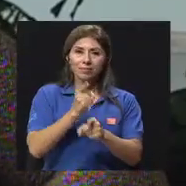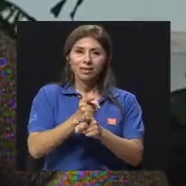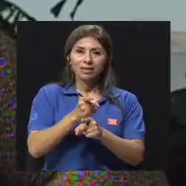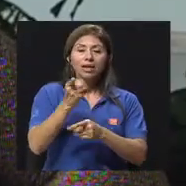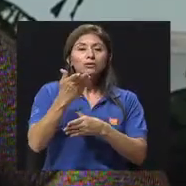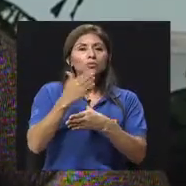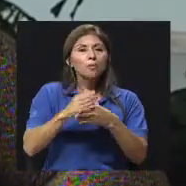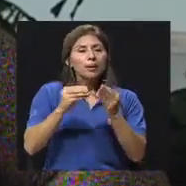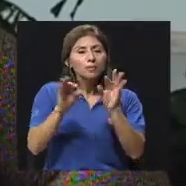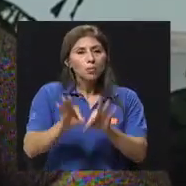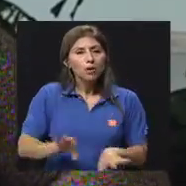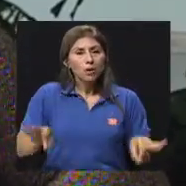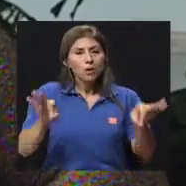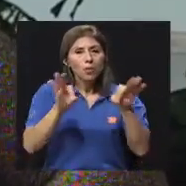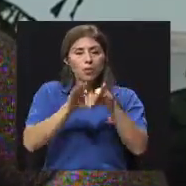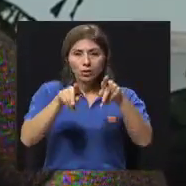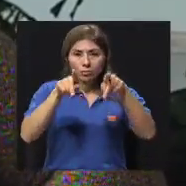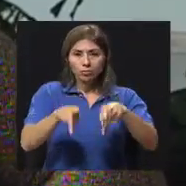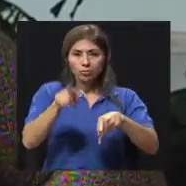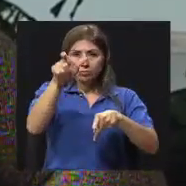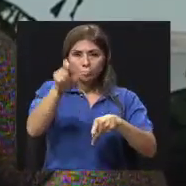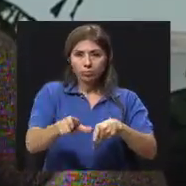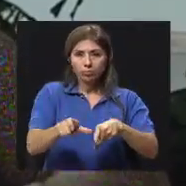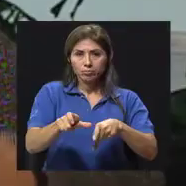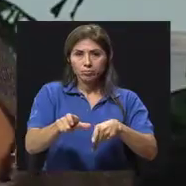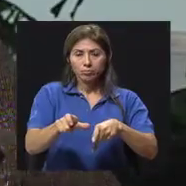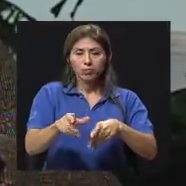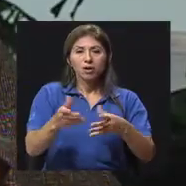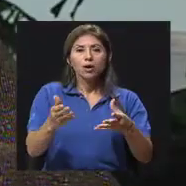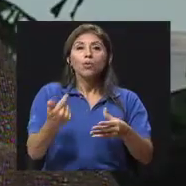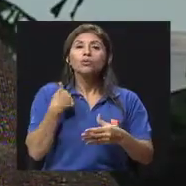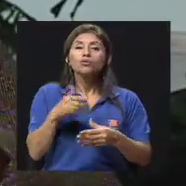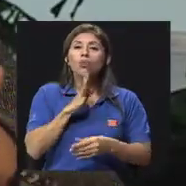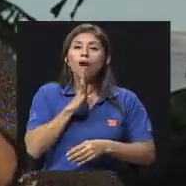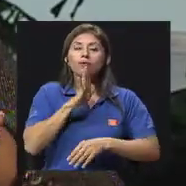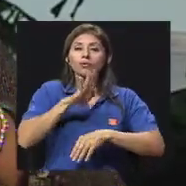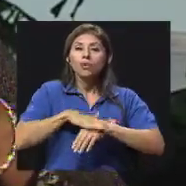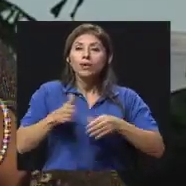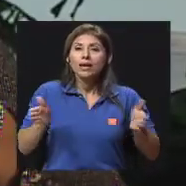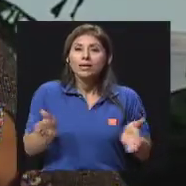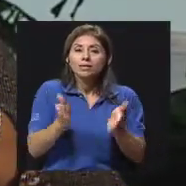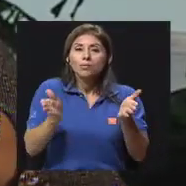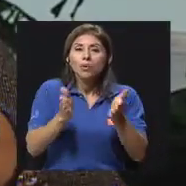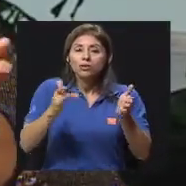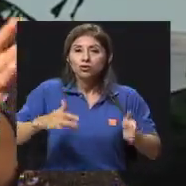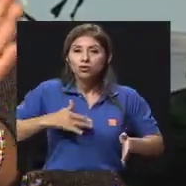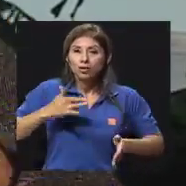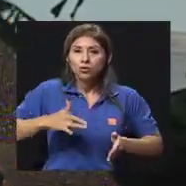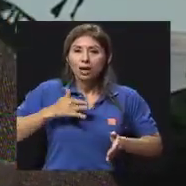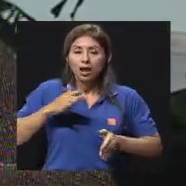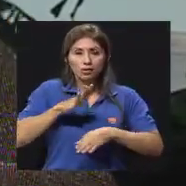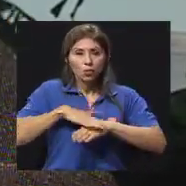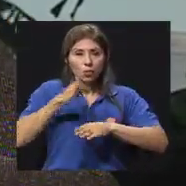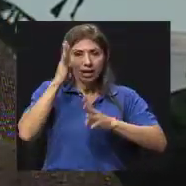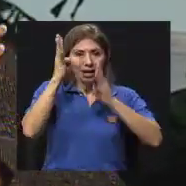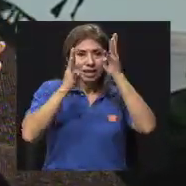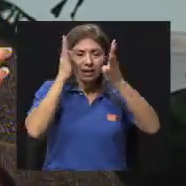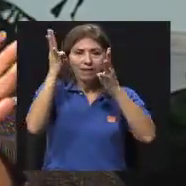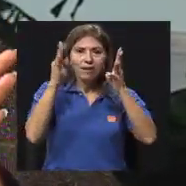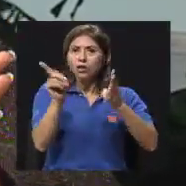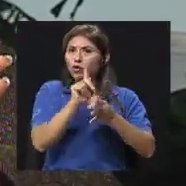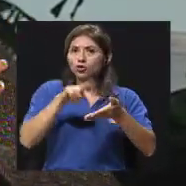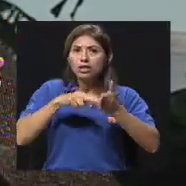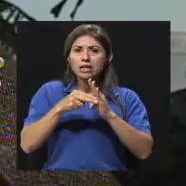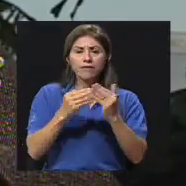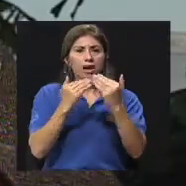del niño y del adolescente, del individuo como tal. Cuando yo hablo de estimulación sensorial y hablo de creatividad, eso no es única exclusivamente para